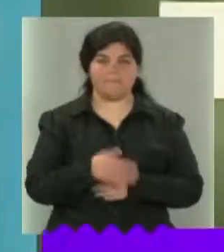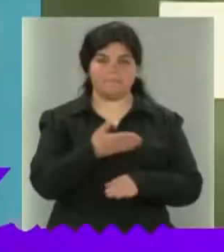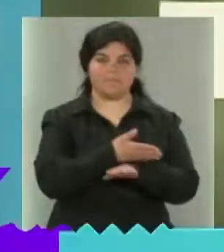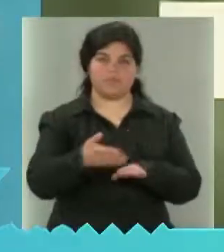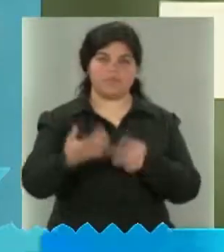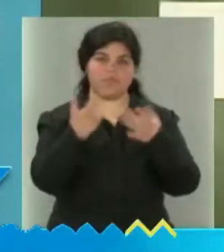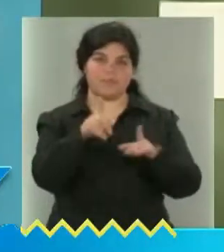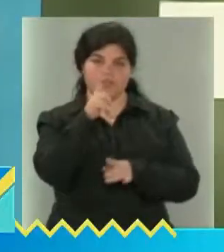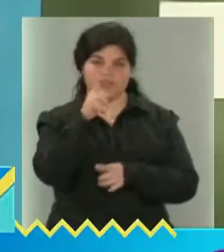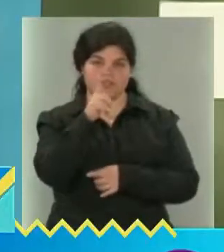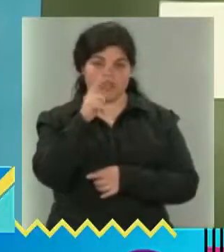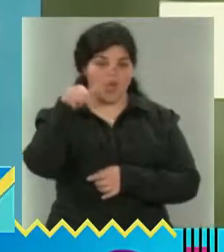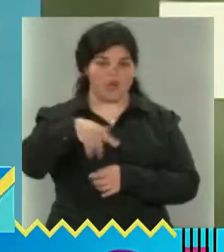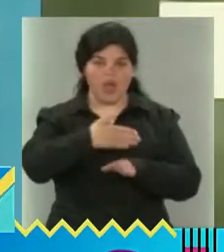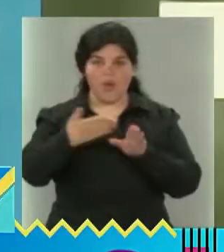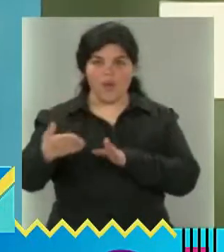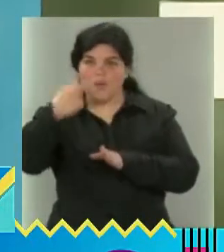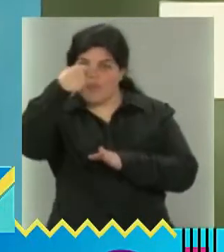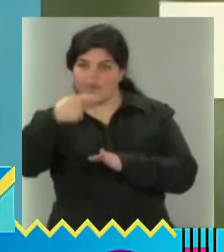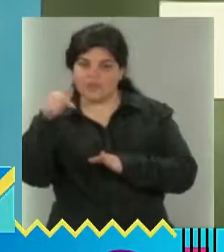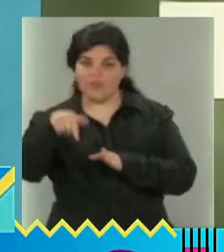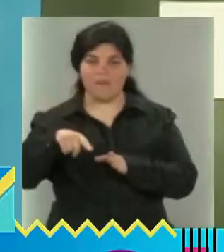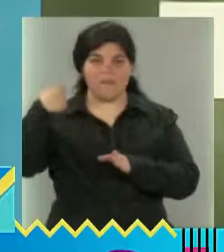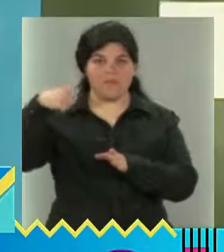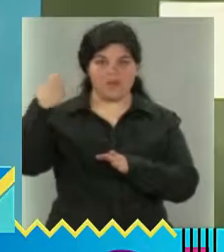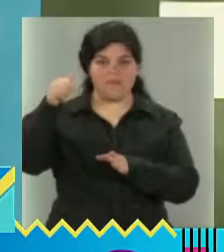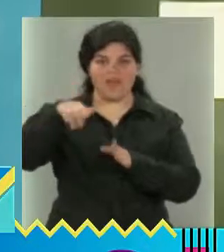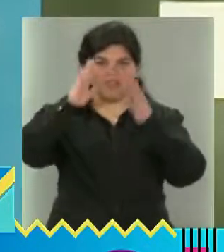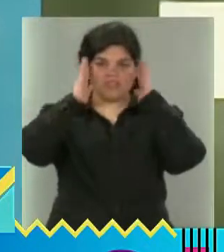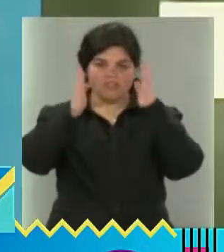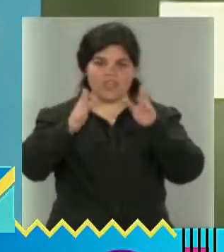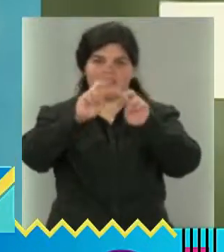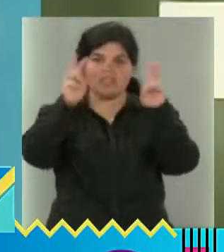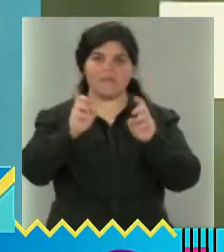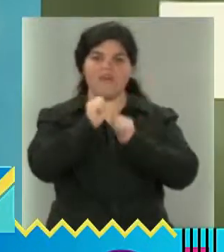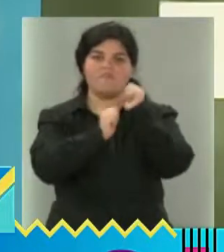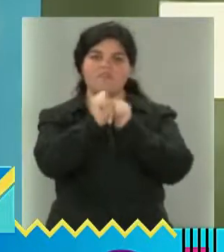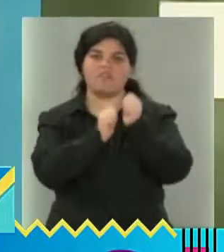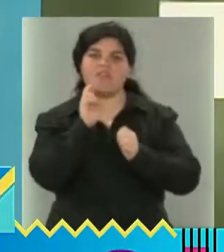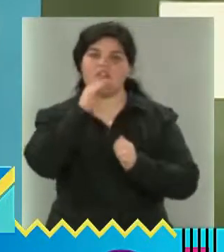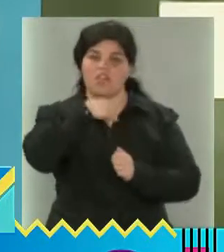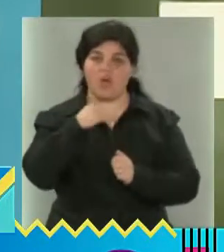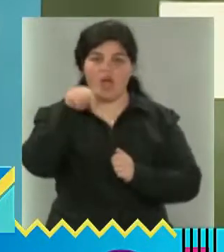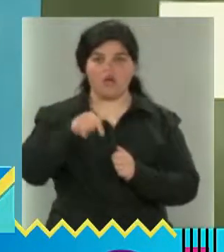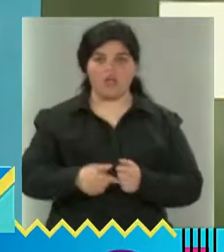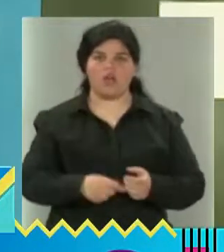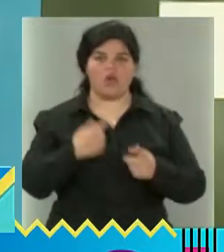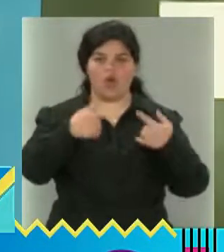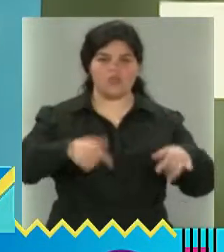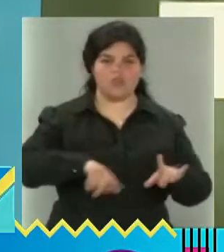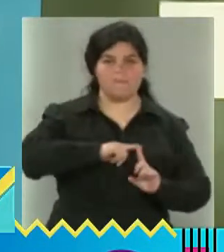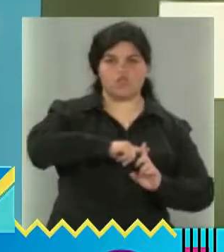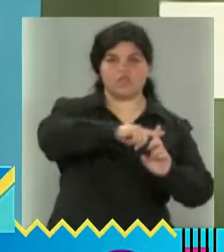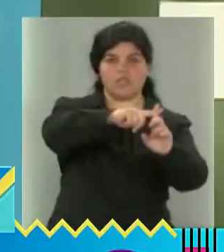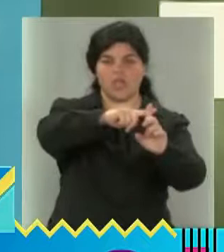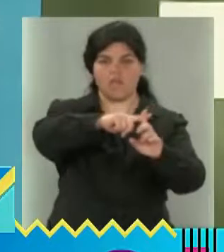Continuamos en Distintos Parecidos, llegamos al último bloque de este programa que se lo hemos dedicado a la vitivinicultura y hemos estado repasando fortalezas y por supuesto